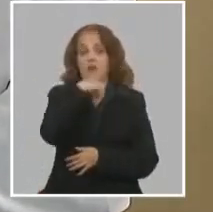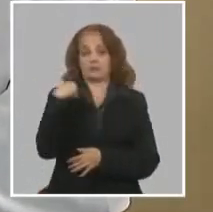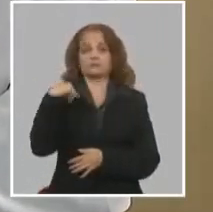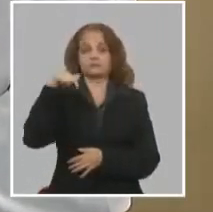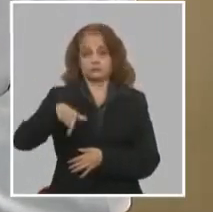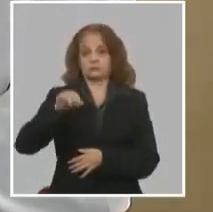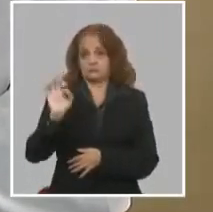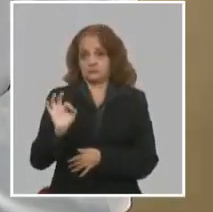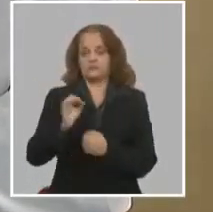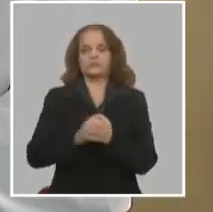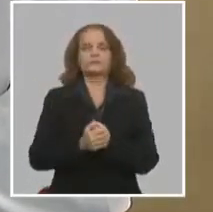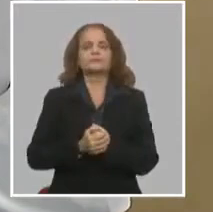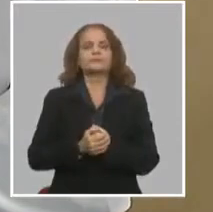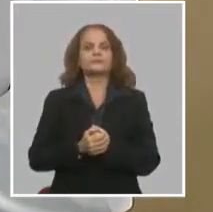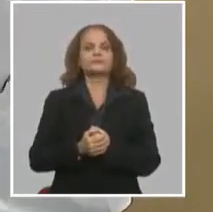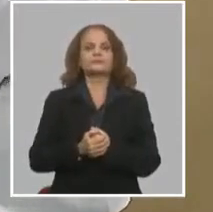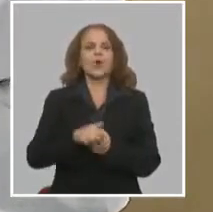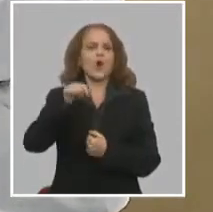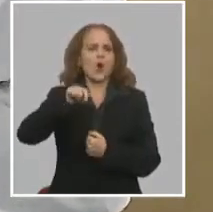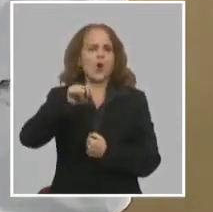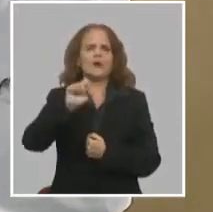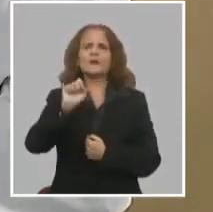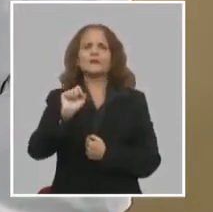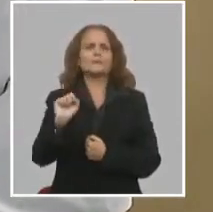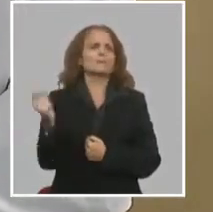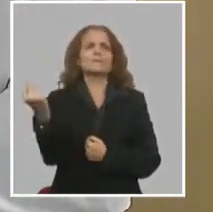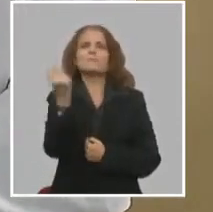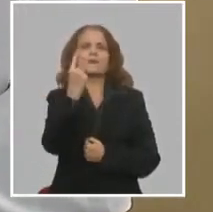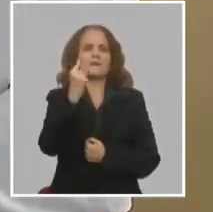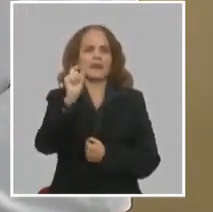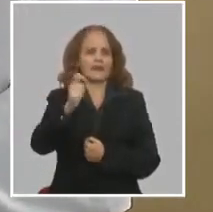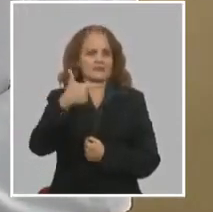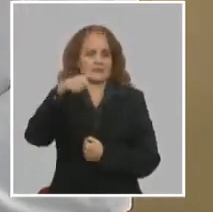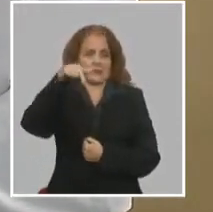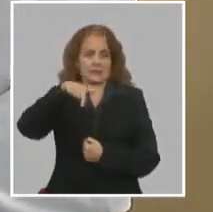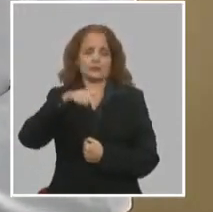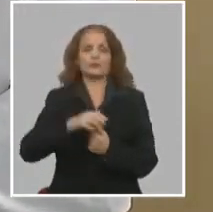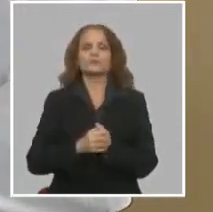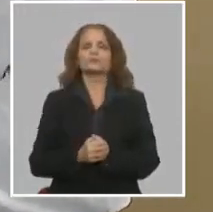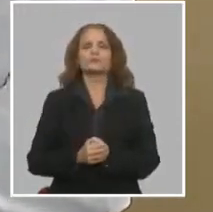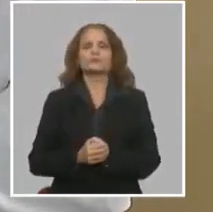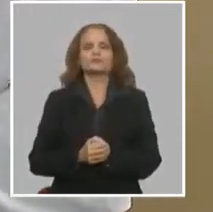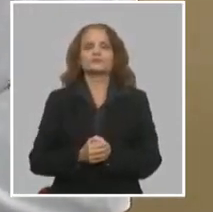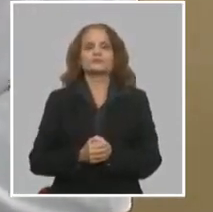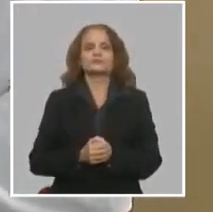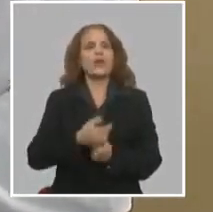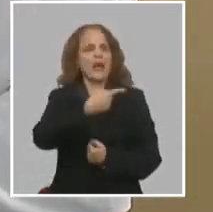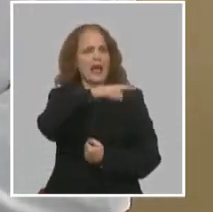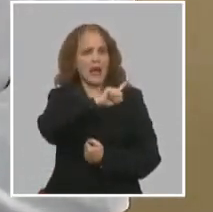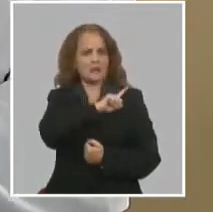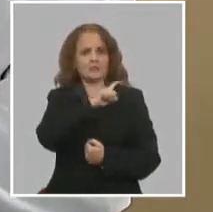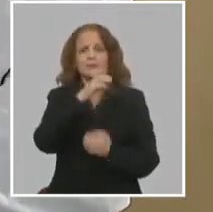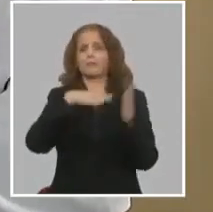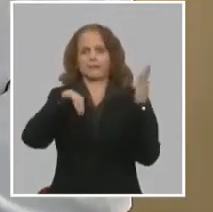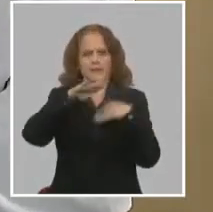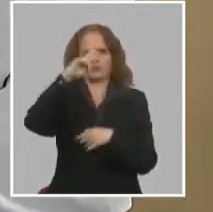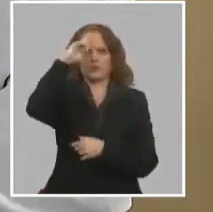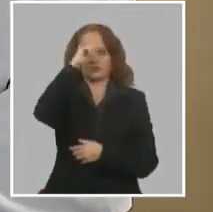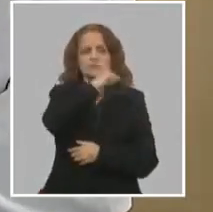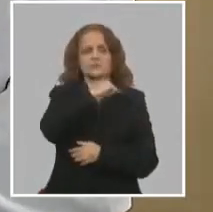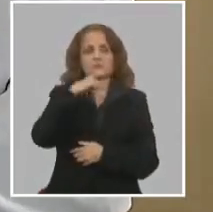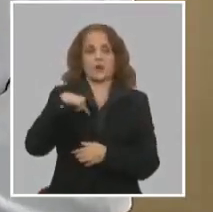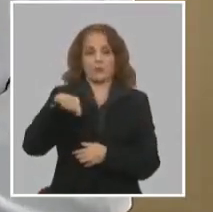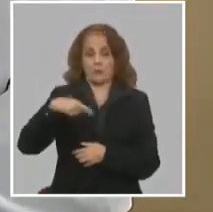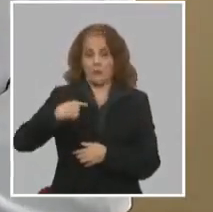hoy viceprimer ministro, compañero Morales, que era el ministro de Salud, y otros compañeros, a decirle